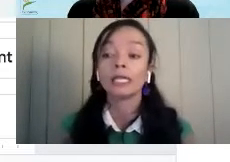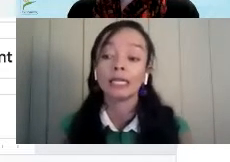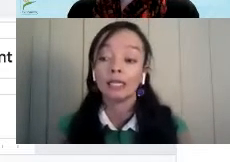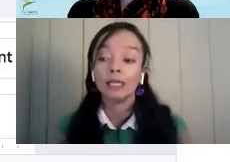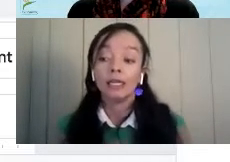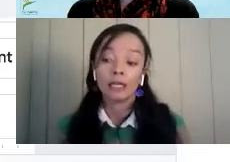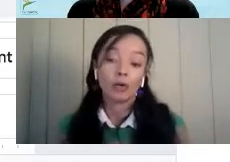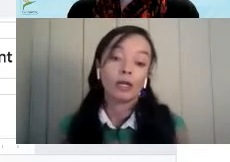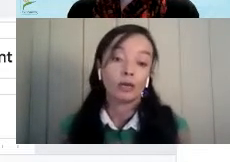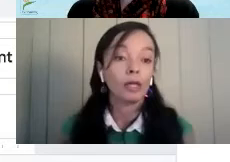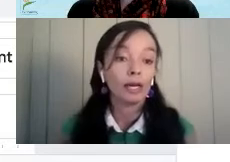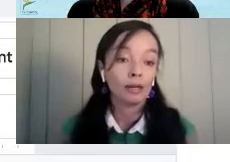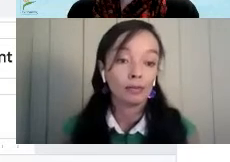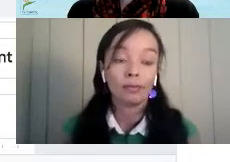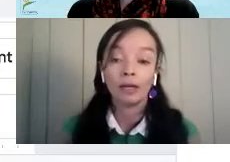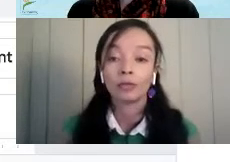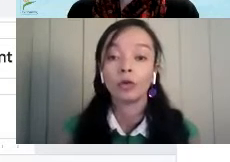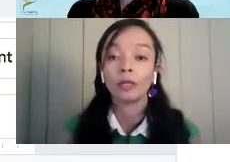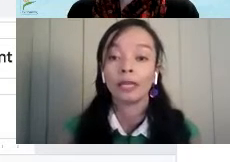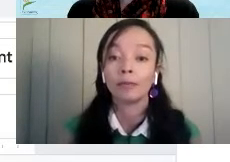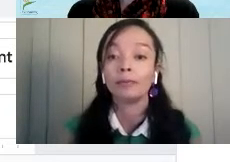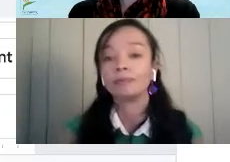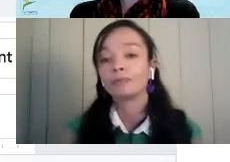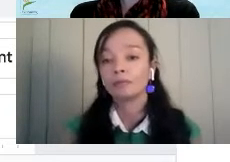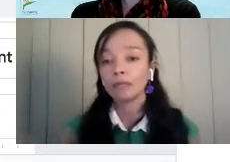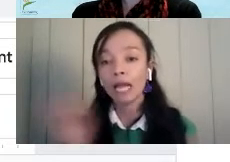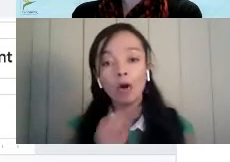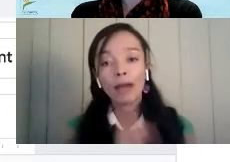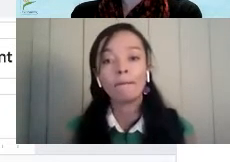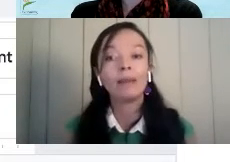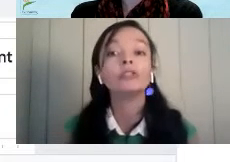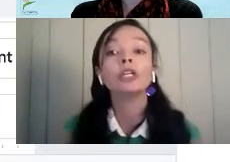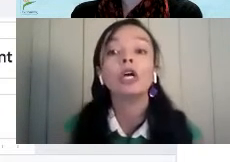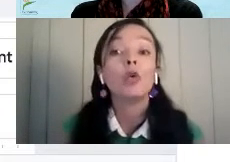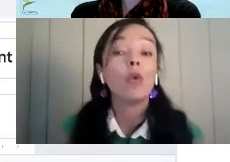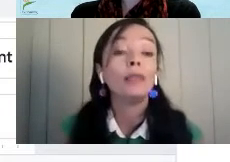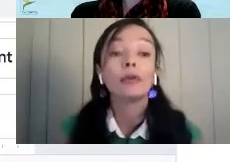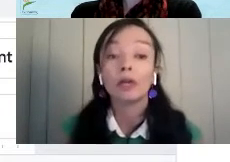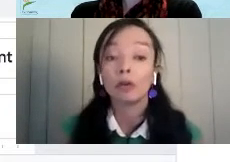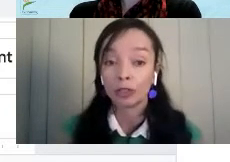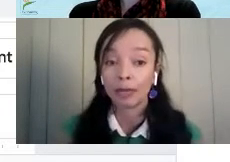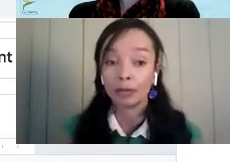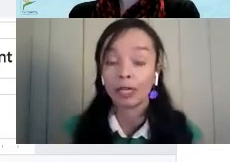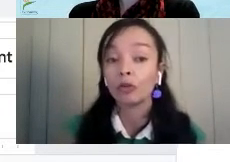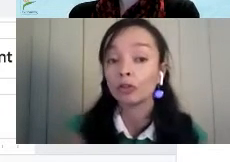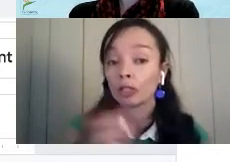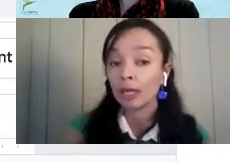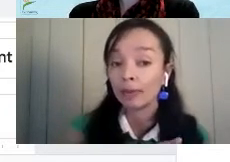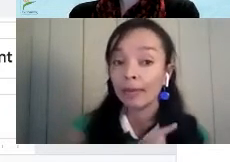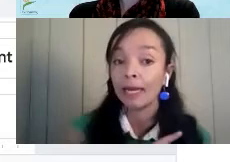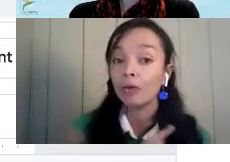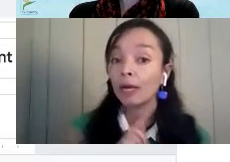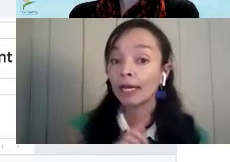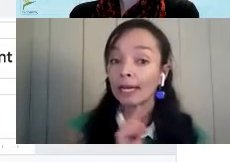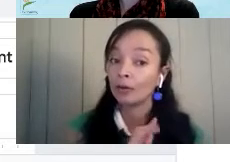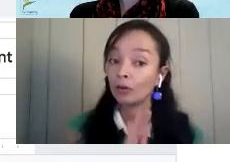persona que creo que la cuida todo el tiempo. Ahora, vamos. ¿Cuándo reconocemos? Entonces, en la